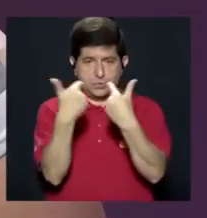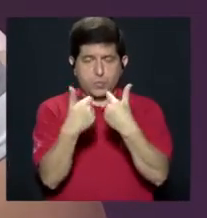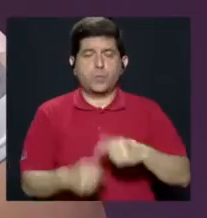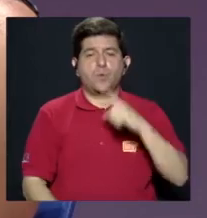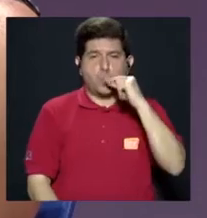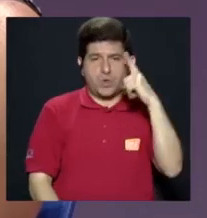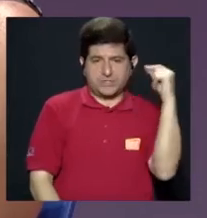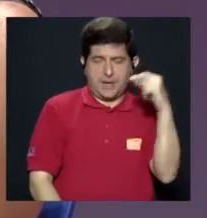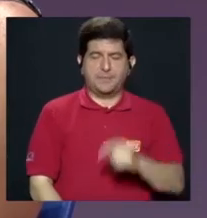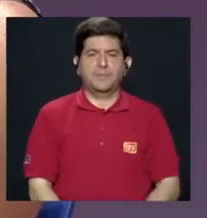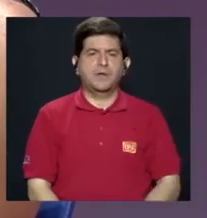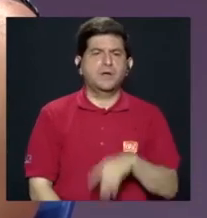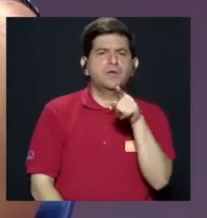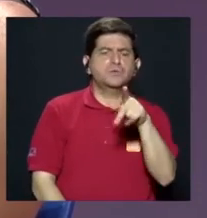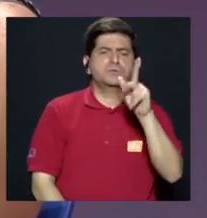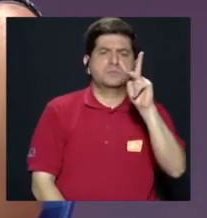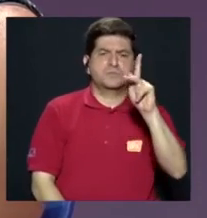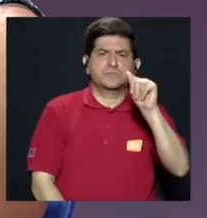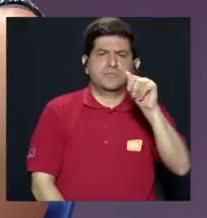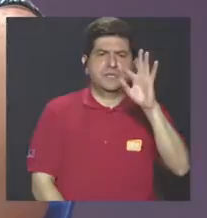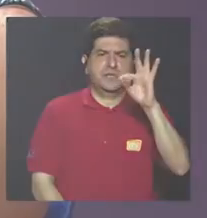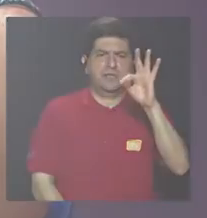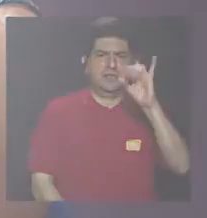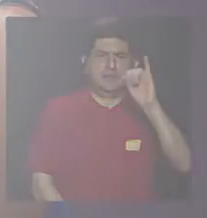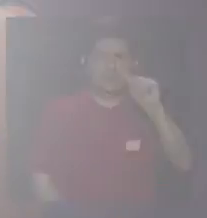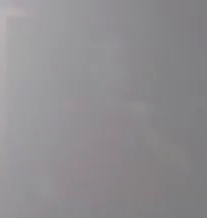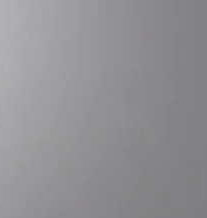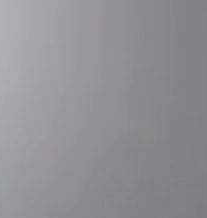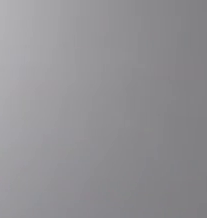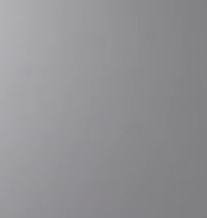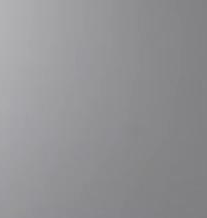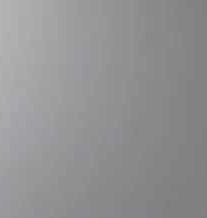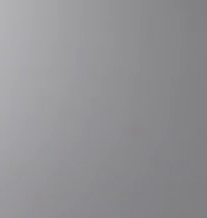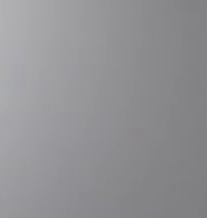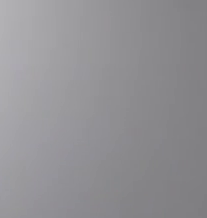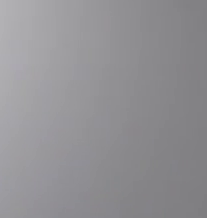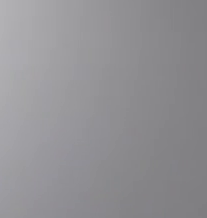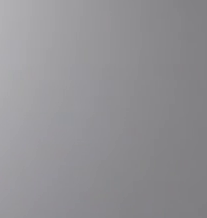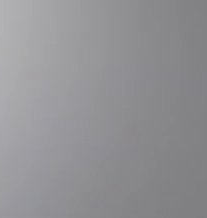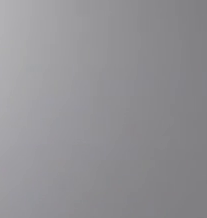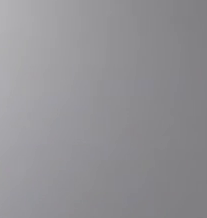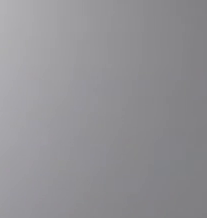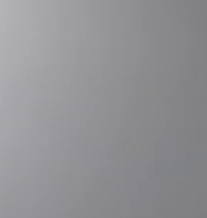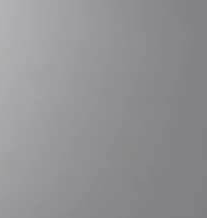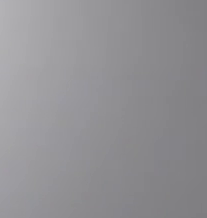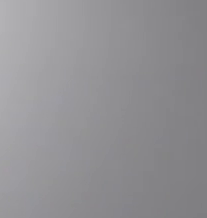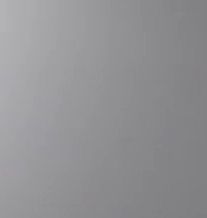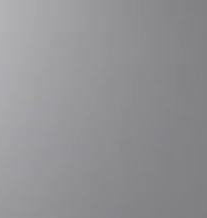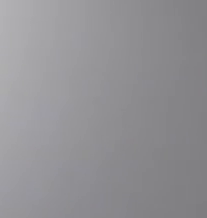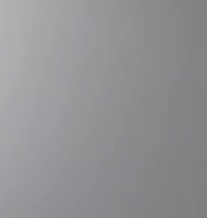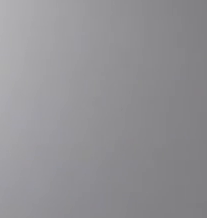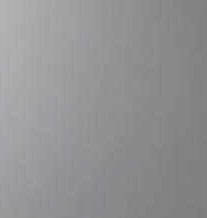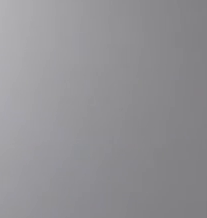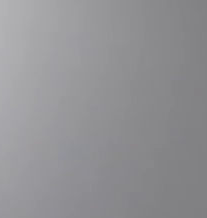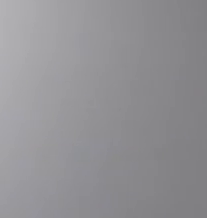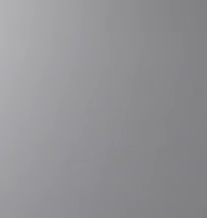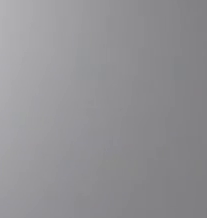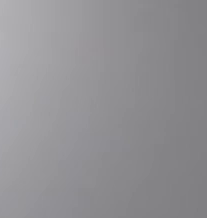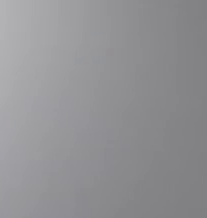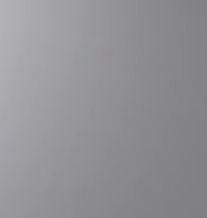usted, Katia, cómo se acercó a la organización? Yo me acerqué el año pasado cuando mi bebé murió.